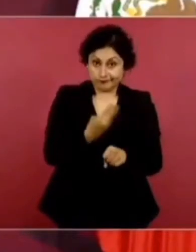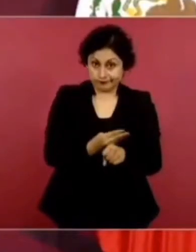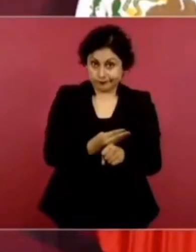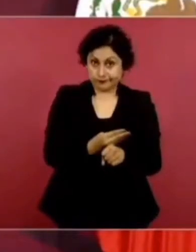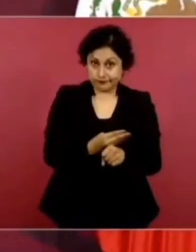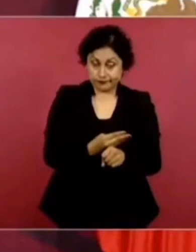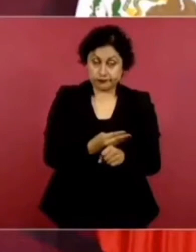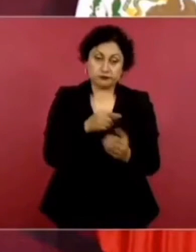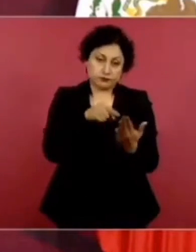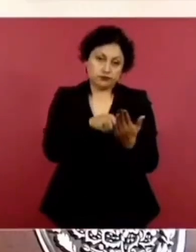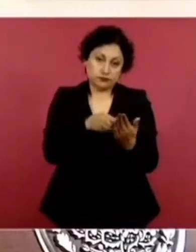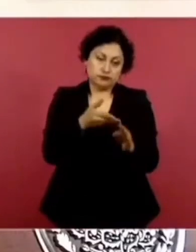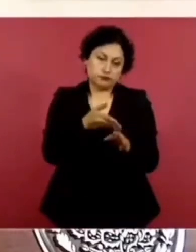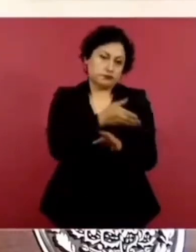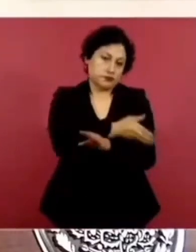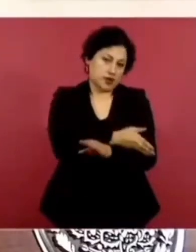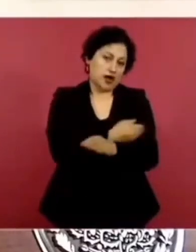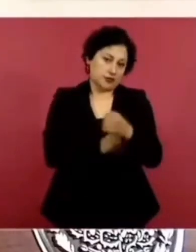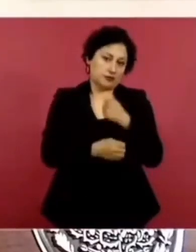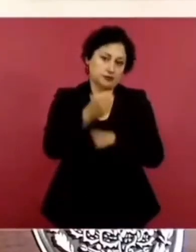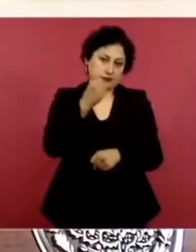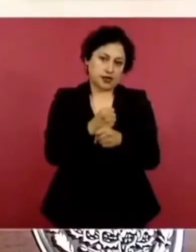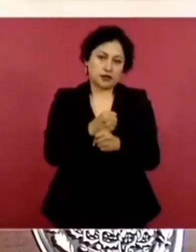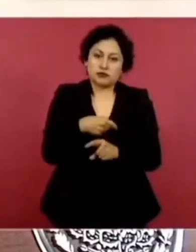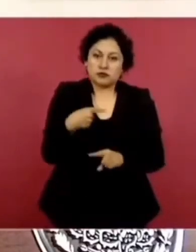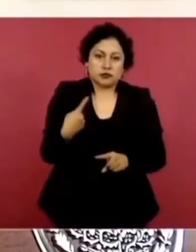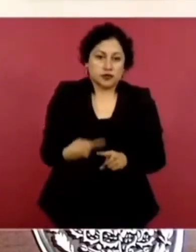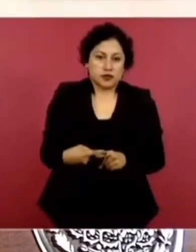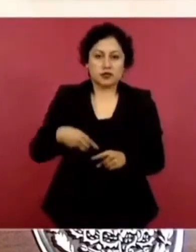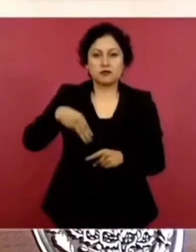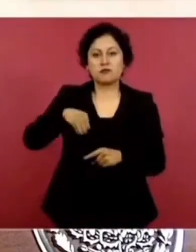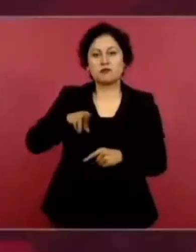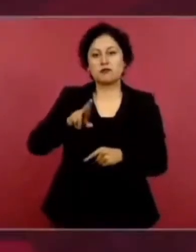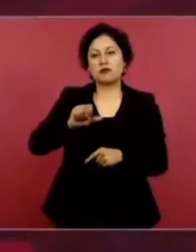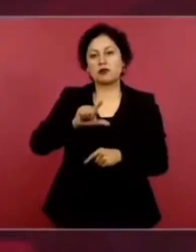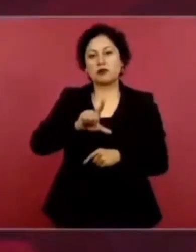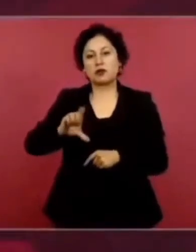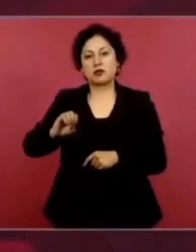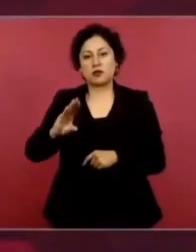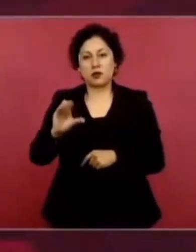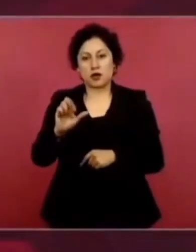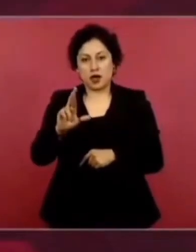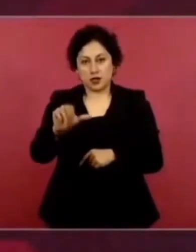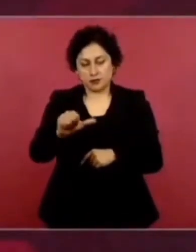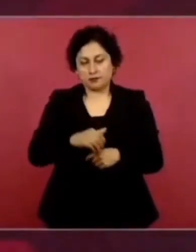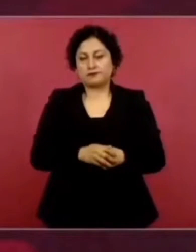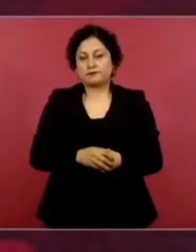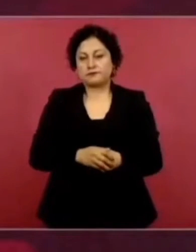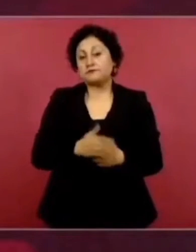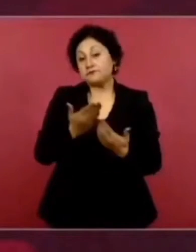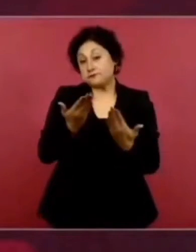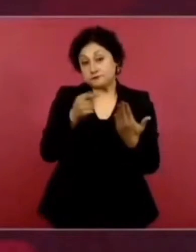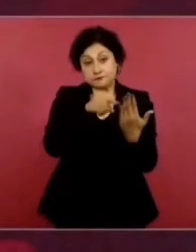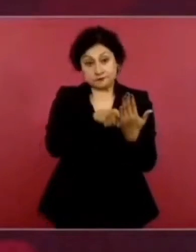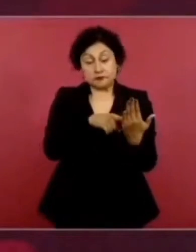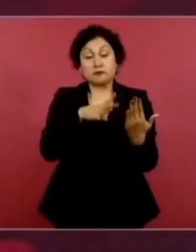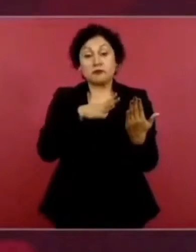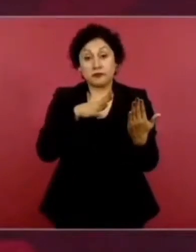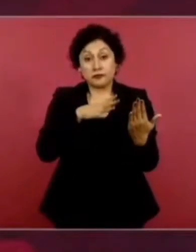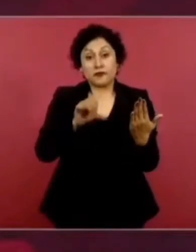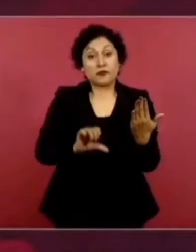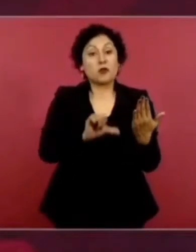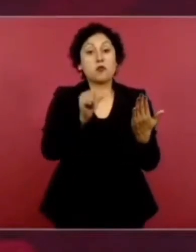de ese entonces, Murillo Karam, y venían como 5 o